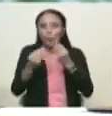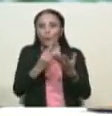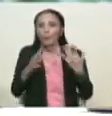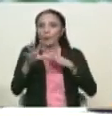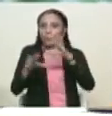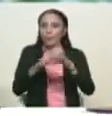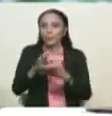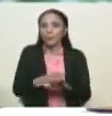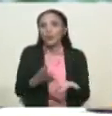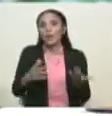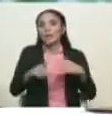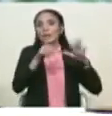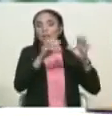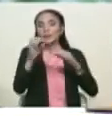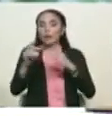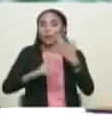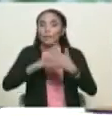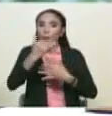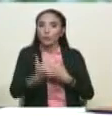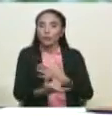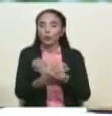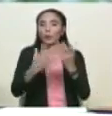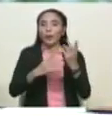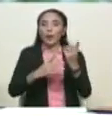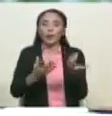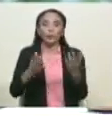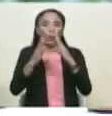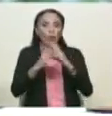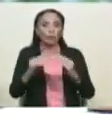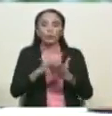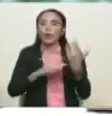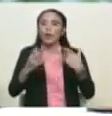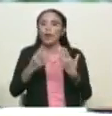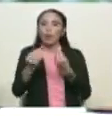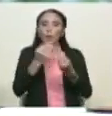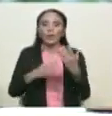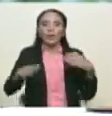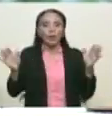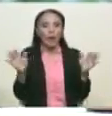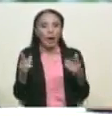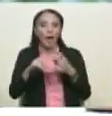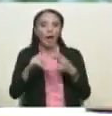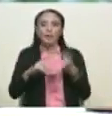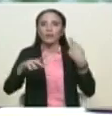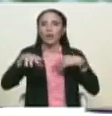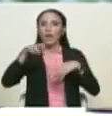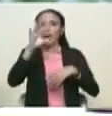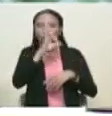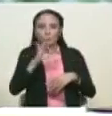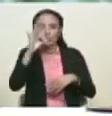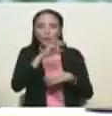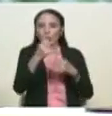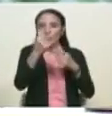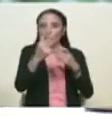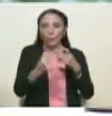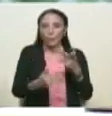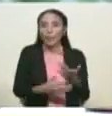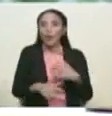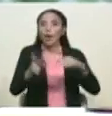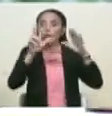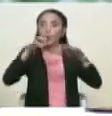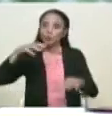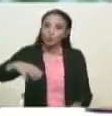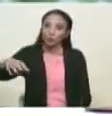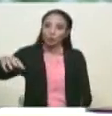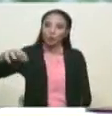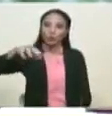financiamiento a 600 proyectos para la producción porcina, cunícola, avícola, ovinos, caprinos en 8 estados del país